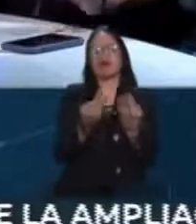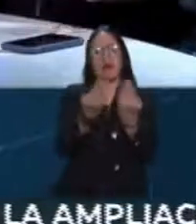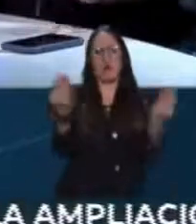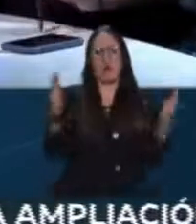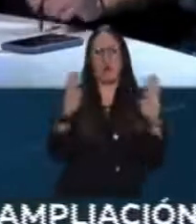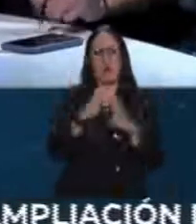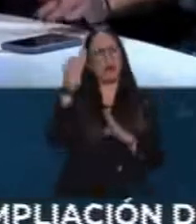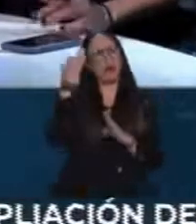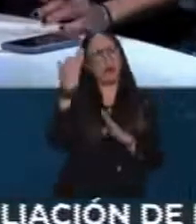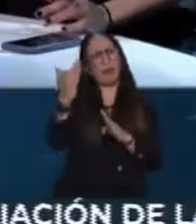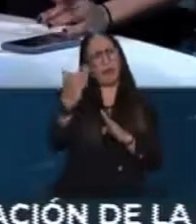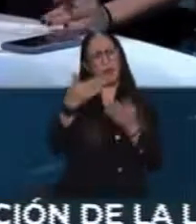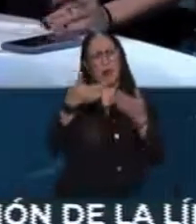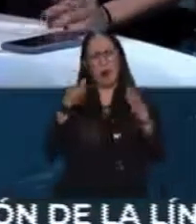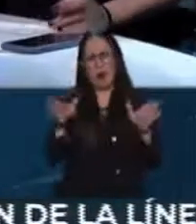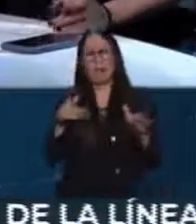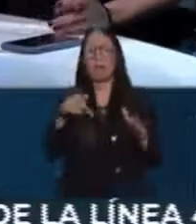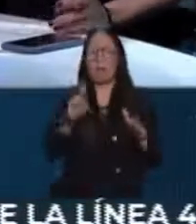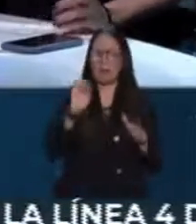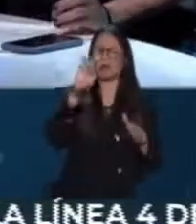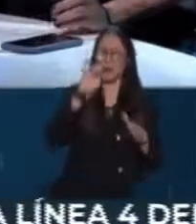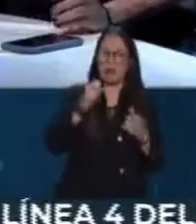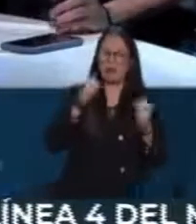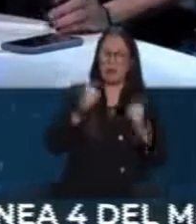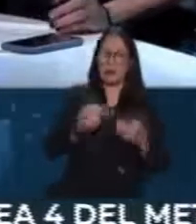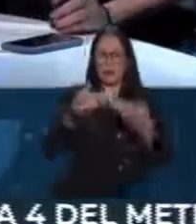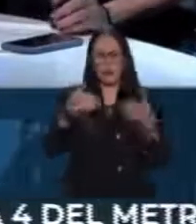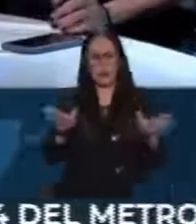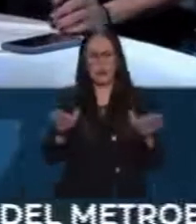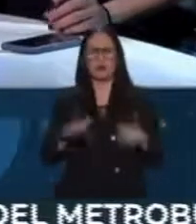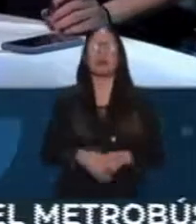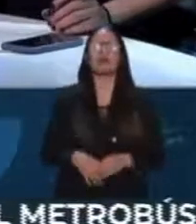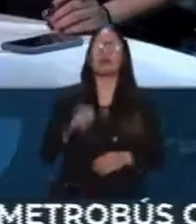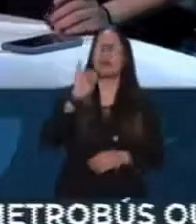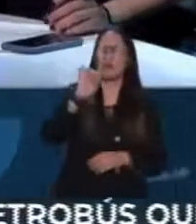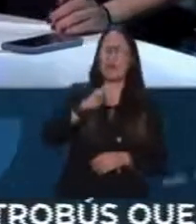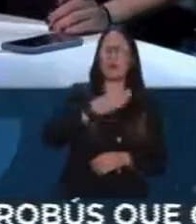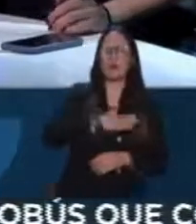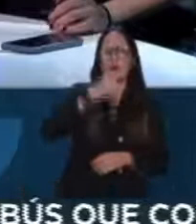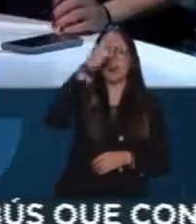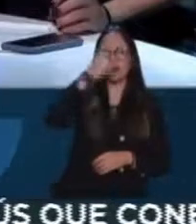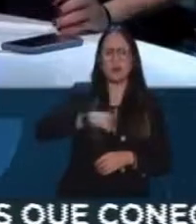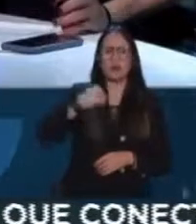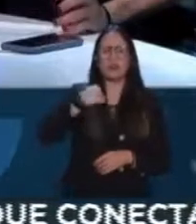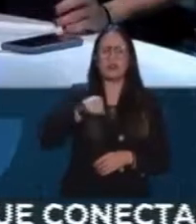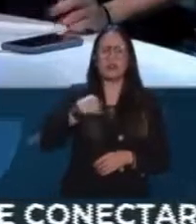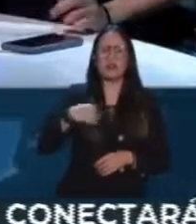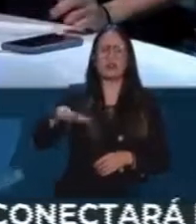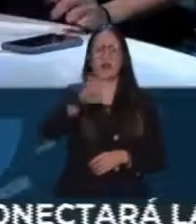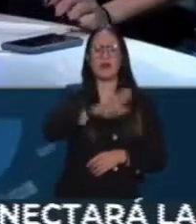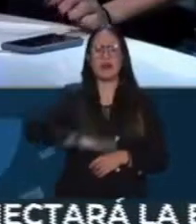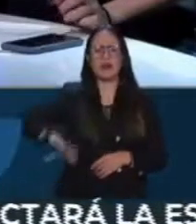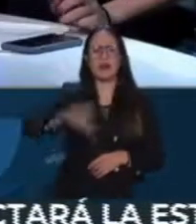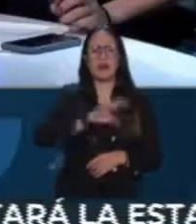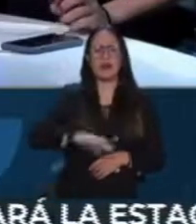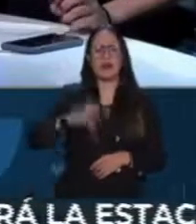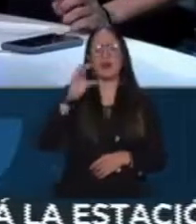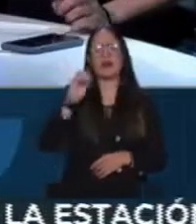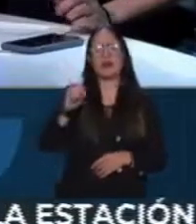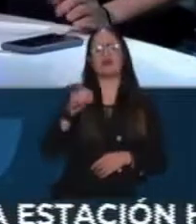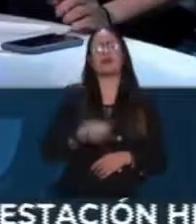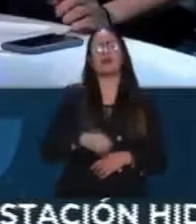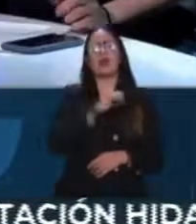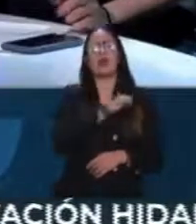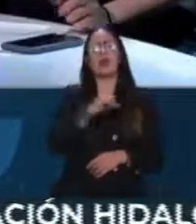mayoría. Claro, Azul, Juan, muy buenas noches. Pues yo estuve en el lado oriente de la Ciudad de México, que fue en